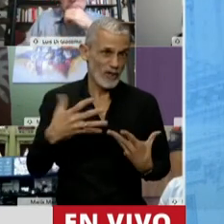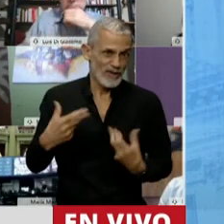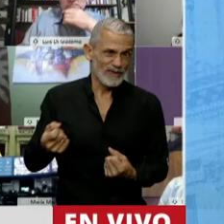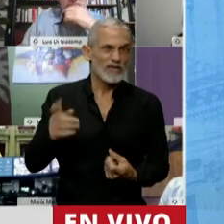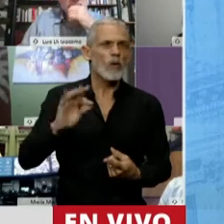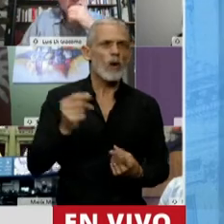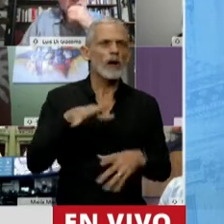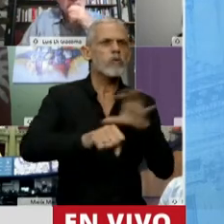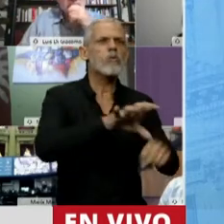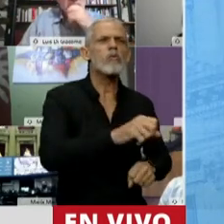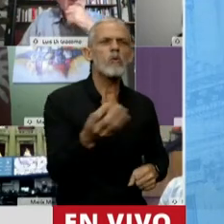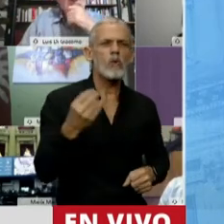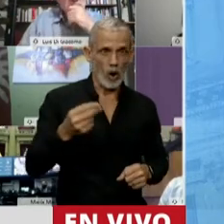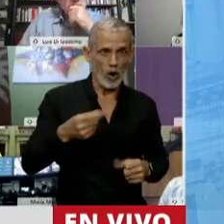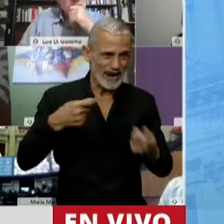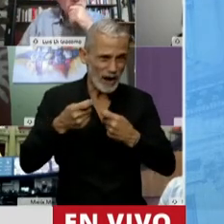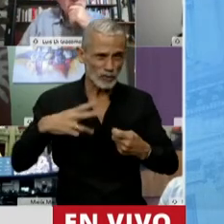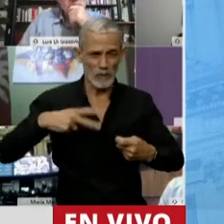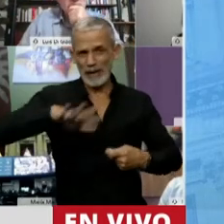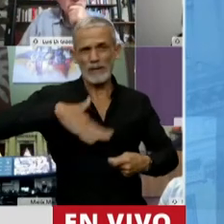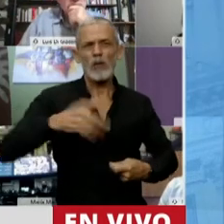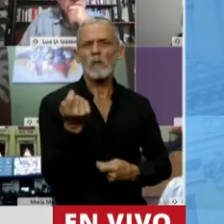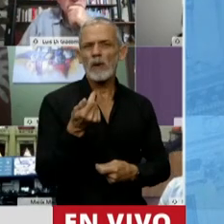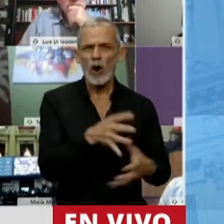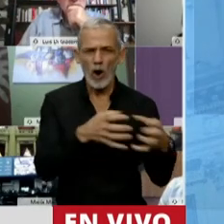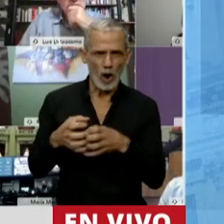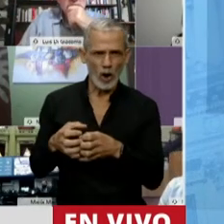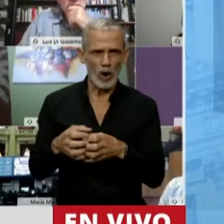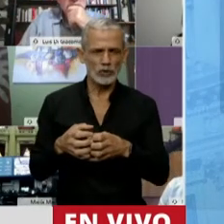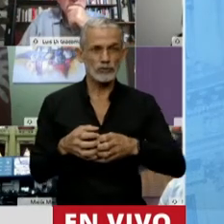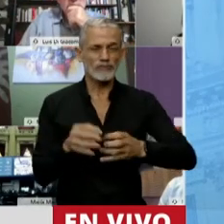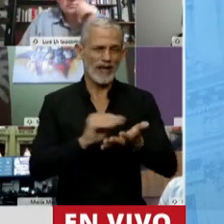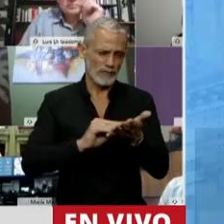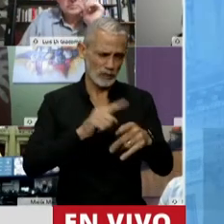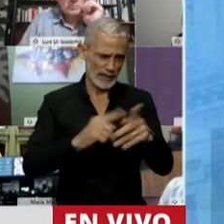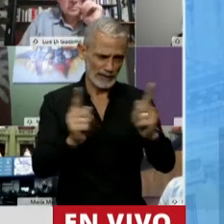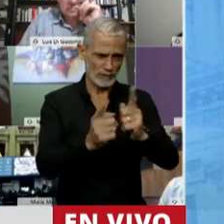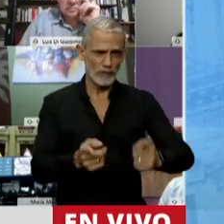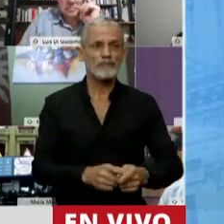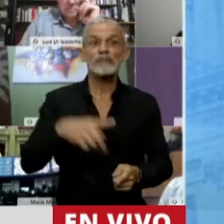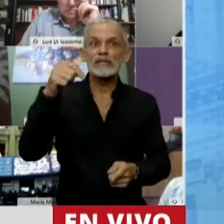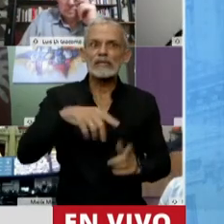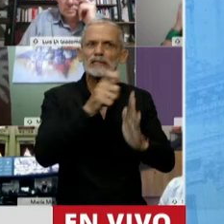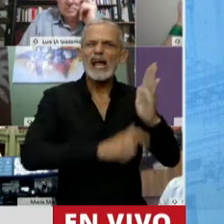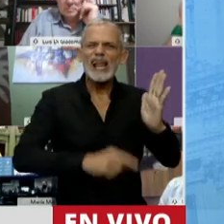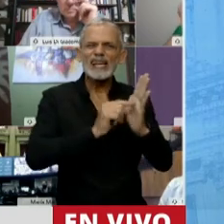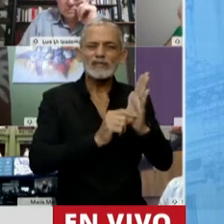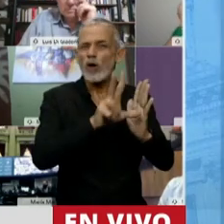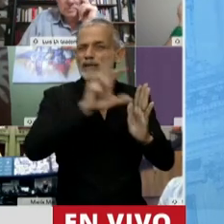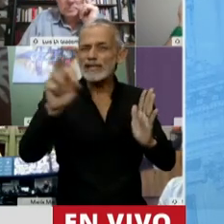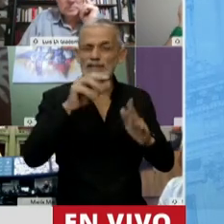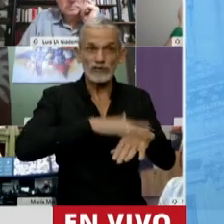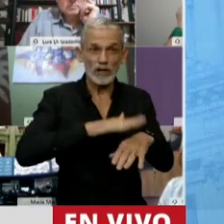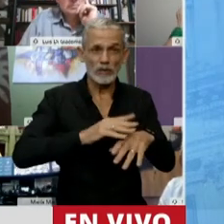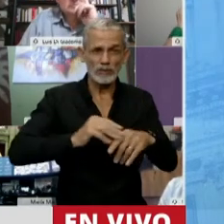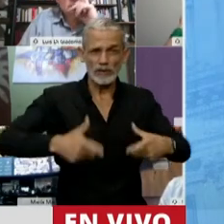la apropiación o el negocio privado para unos pocos? Imposible no traer a colación aquel listado de los 300 responsables